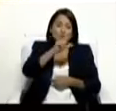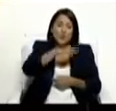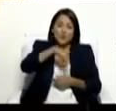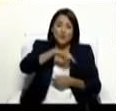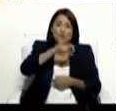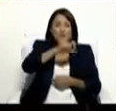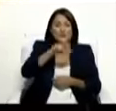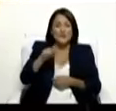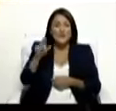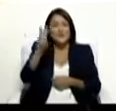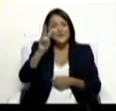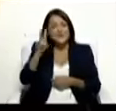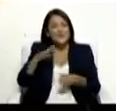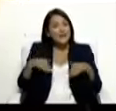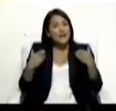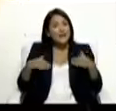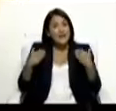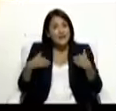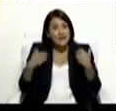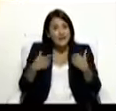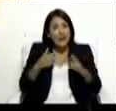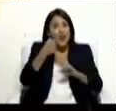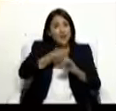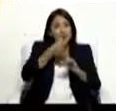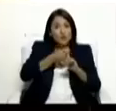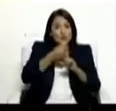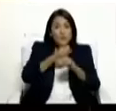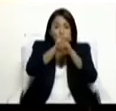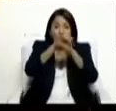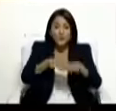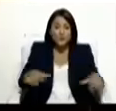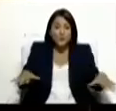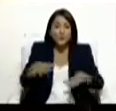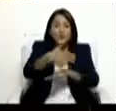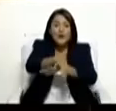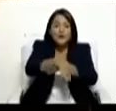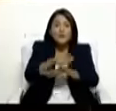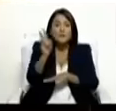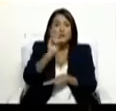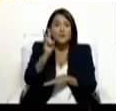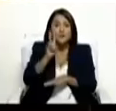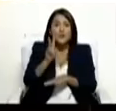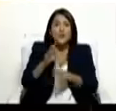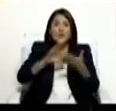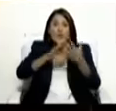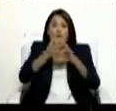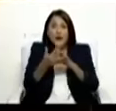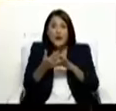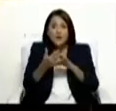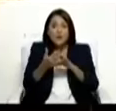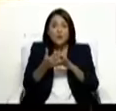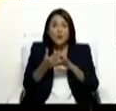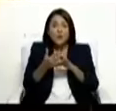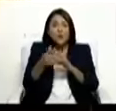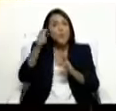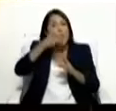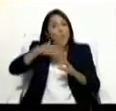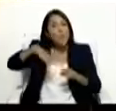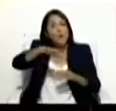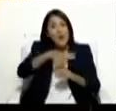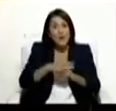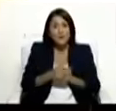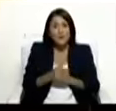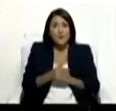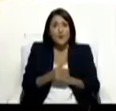con alegría, que se ha desbordado por todas las calles, por todos los barrios, por las urbanizaciones, por los pueblos, por los caseríos,